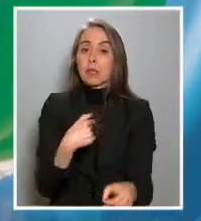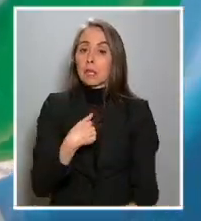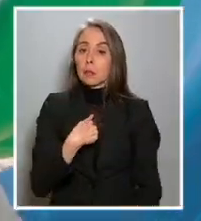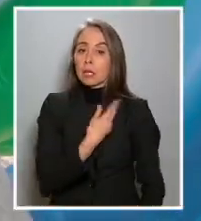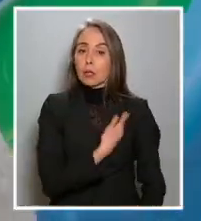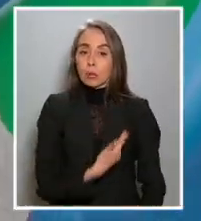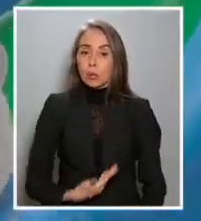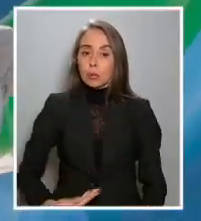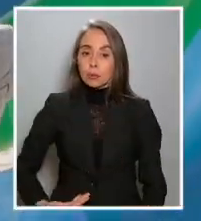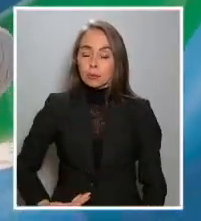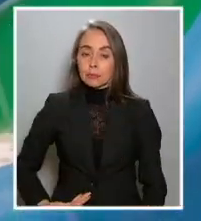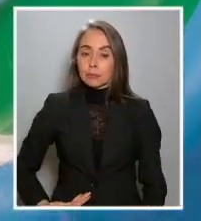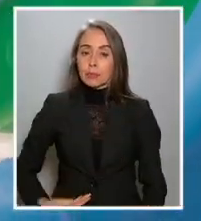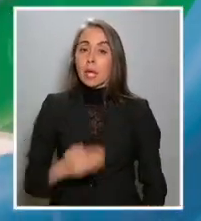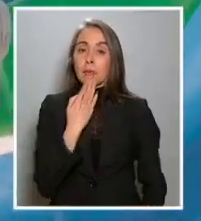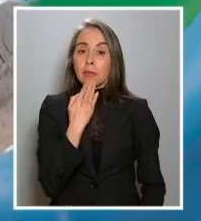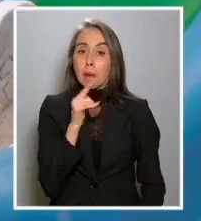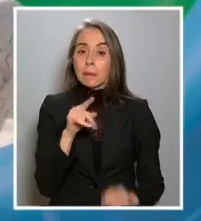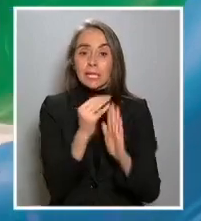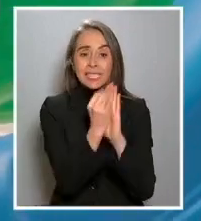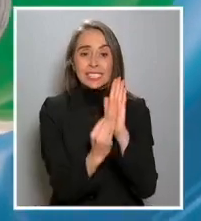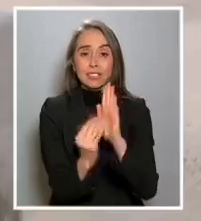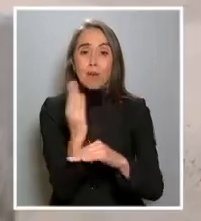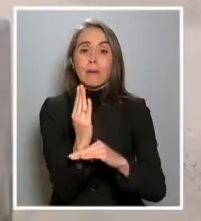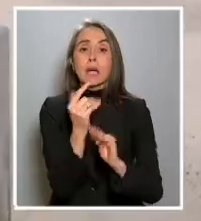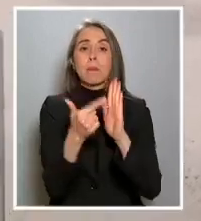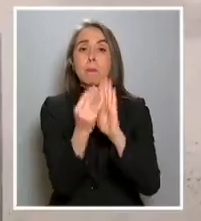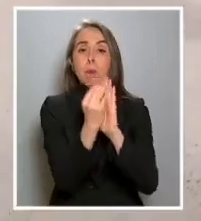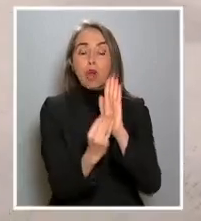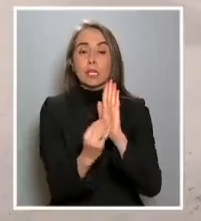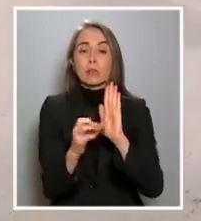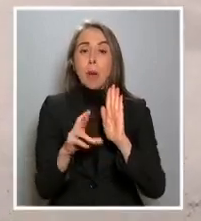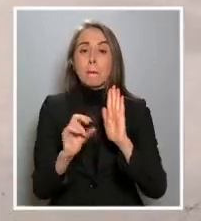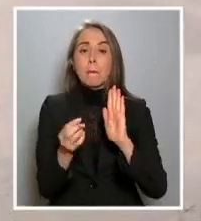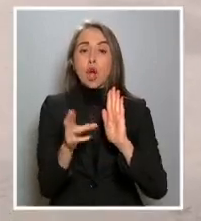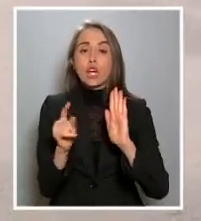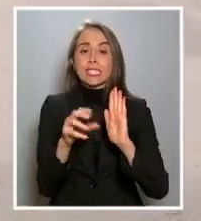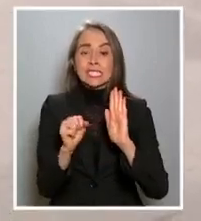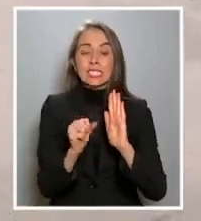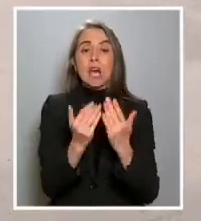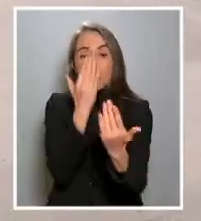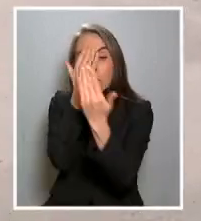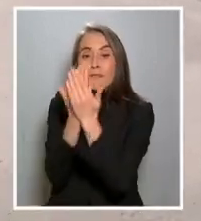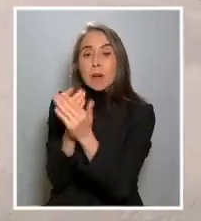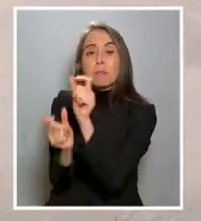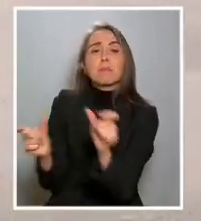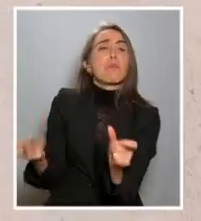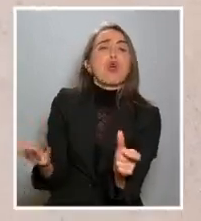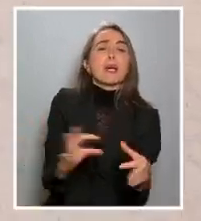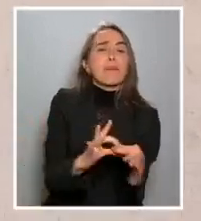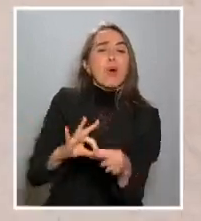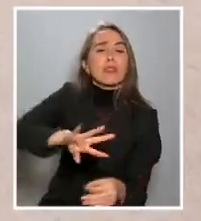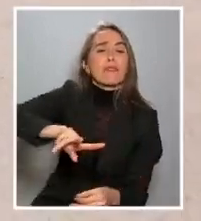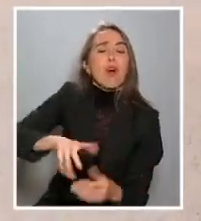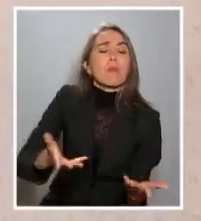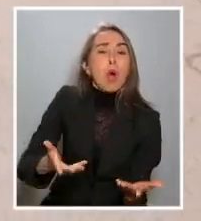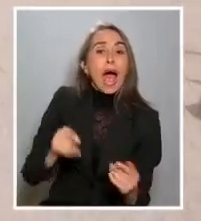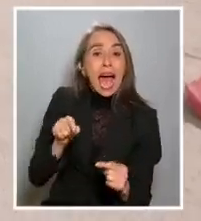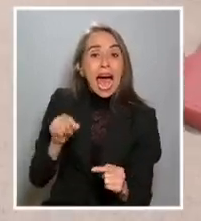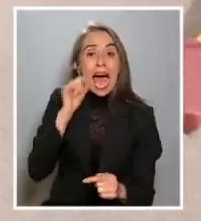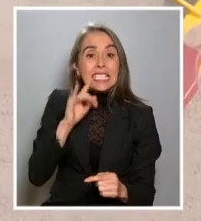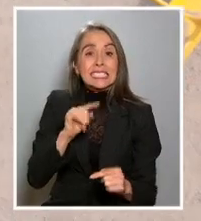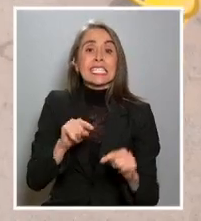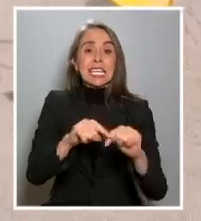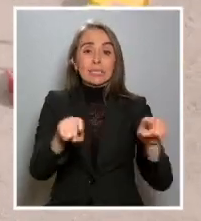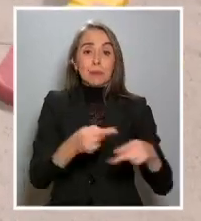gobierno. Es también parte esencial de una política progresista para poder enfrentar las causas de la delincuencia, porque es así como